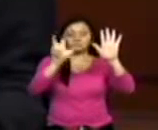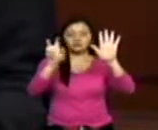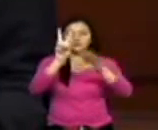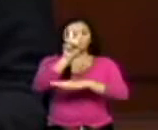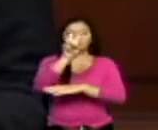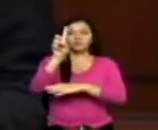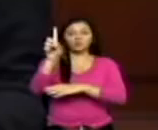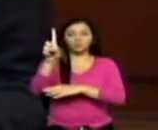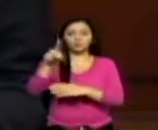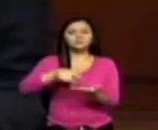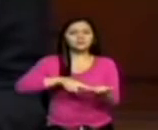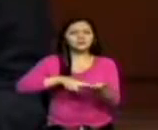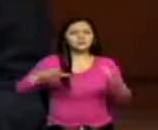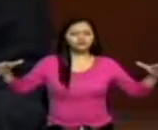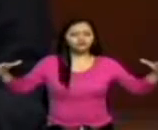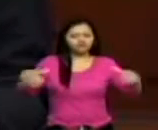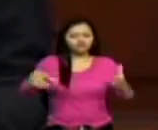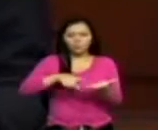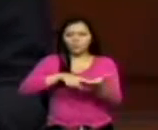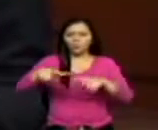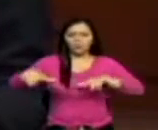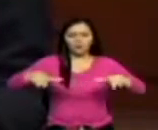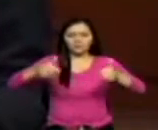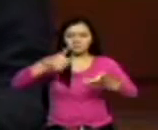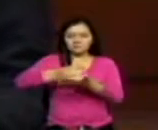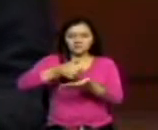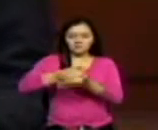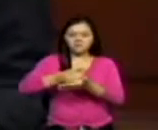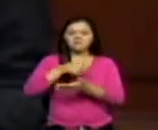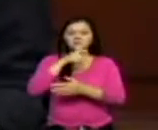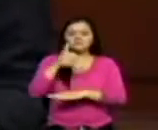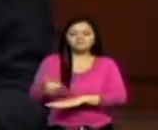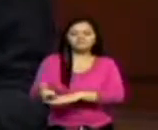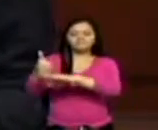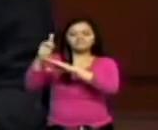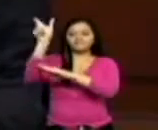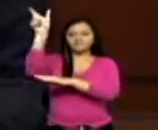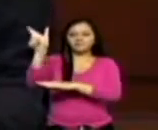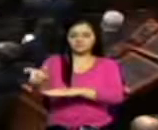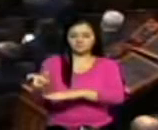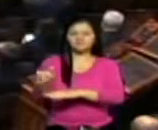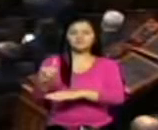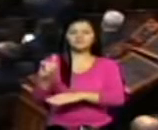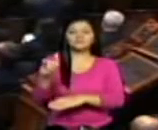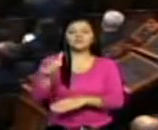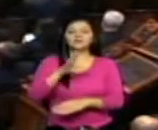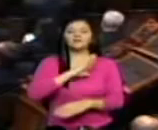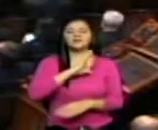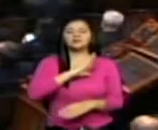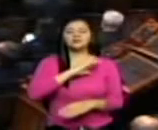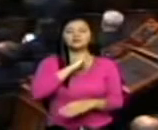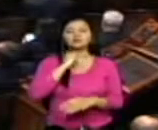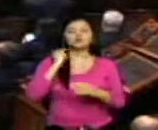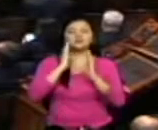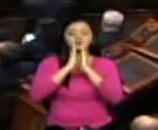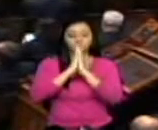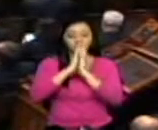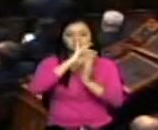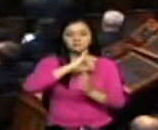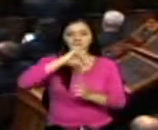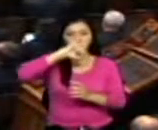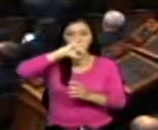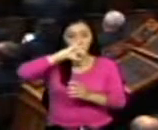excelentísimo ayuntamiento los señores que lo componen, con el excelentísimo e ilustrísimo señor arzobispo de esta Santa